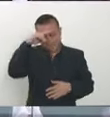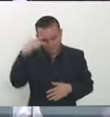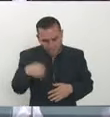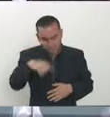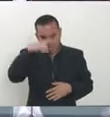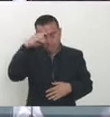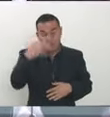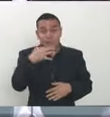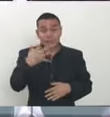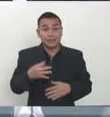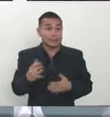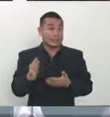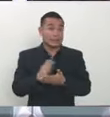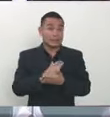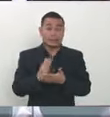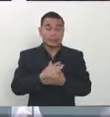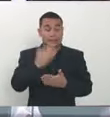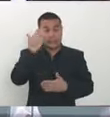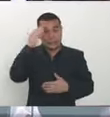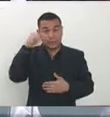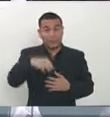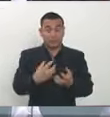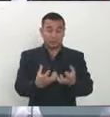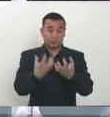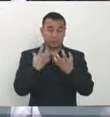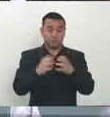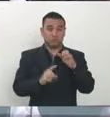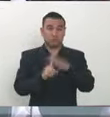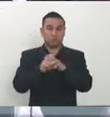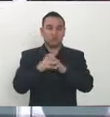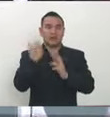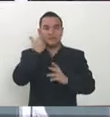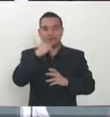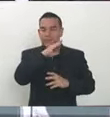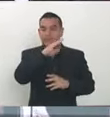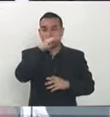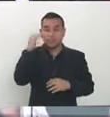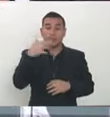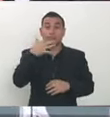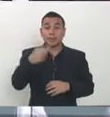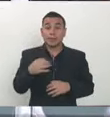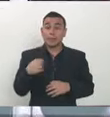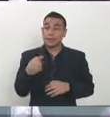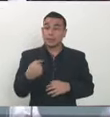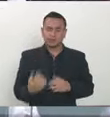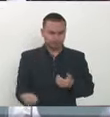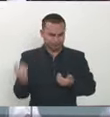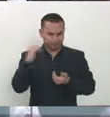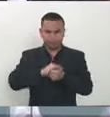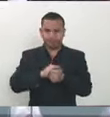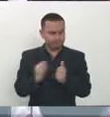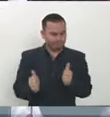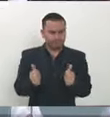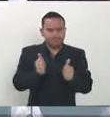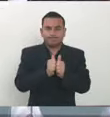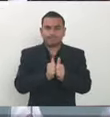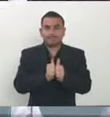ni siquiera se esperaba que fuera tan fuerte como ahora. Nos ha acompañado en todas las medidas duras que hemos tomado.